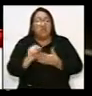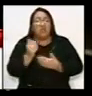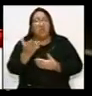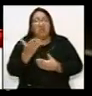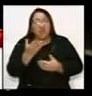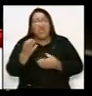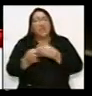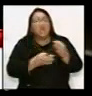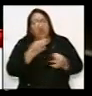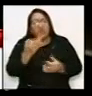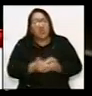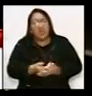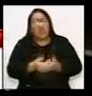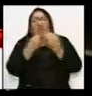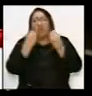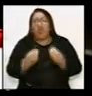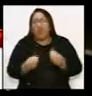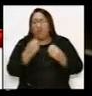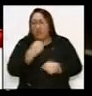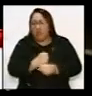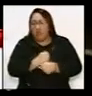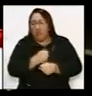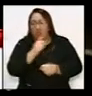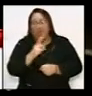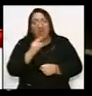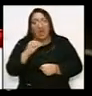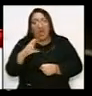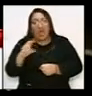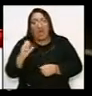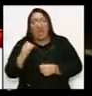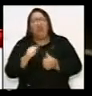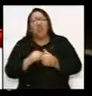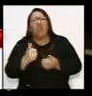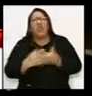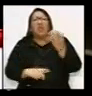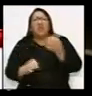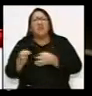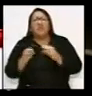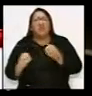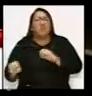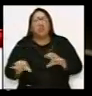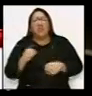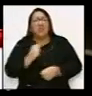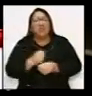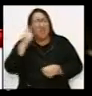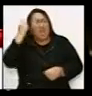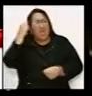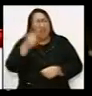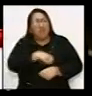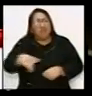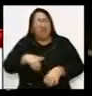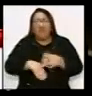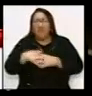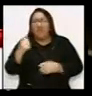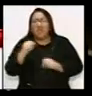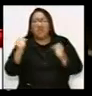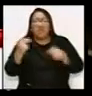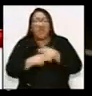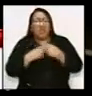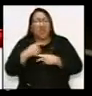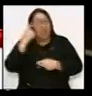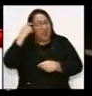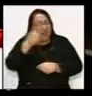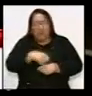nos explique cómo funciona la DIVIAC, con qué presupuesto, cómo hace labores de inteligencia fuera del Sistema Nacional de